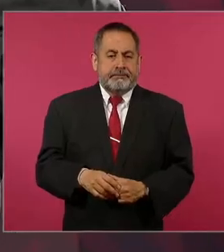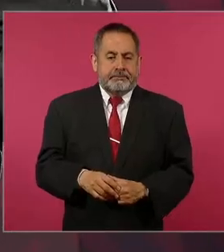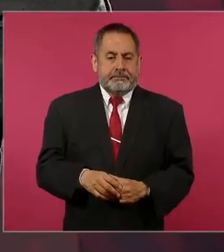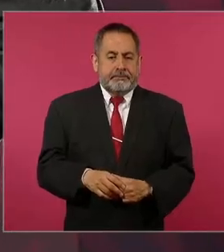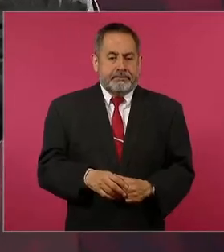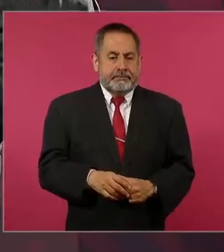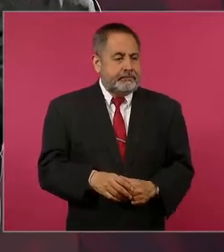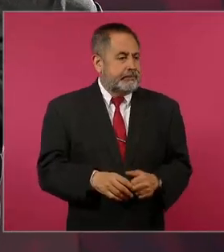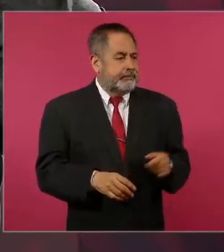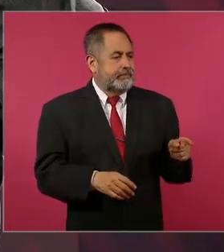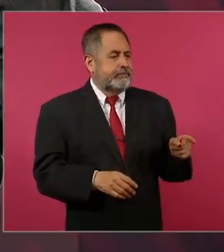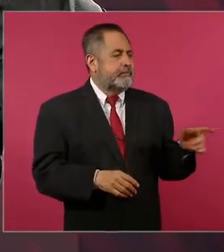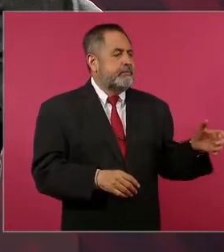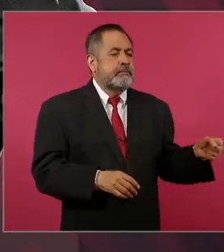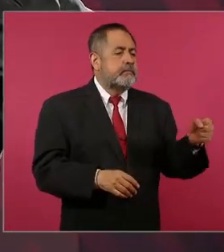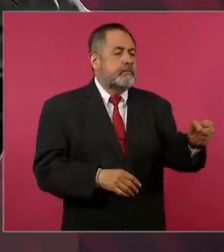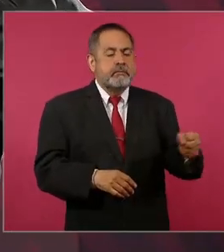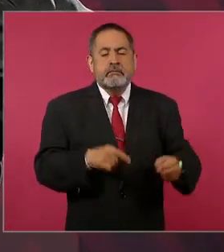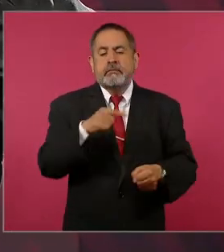pongan un gerente,